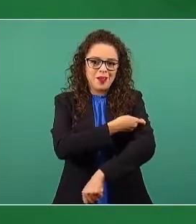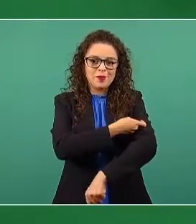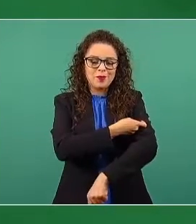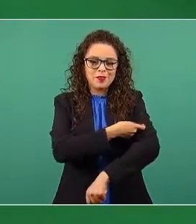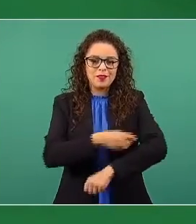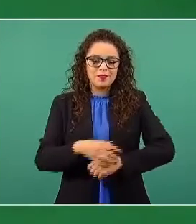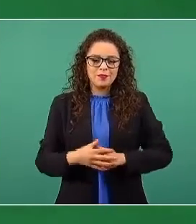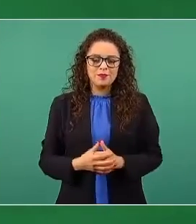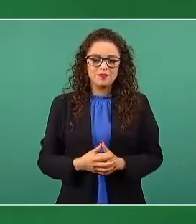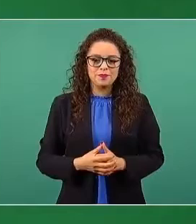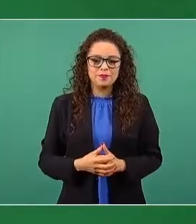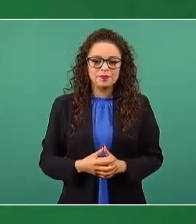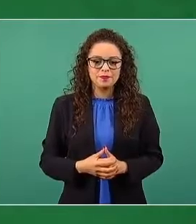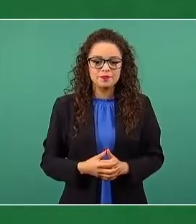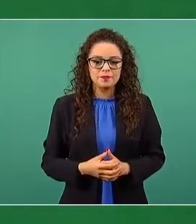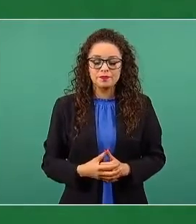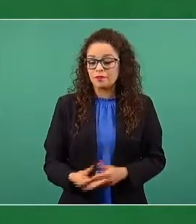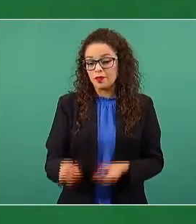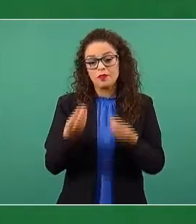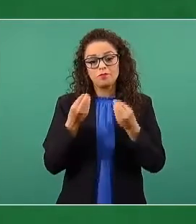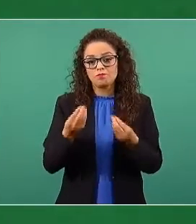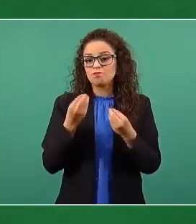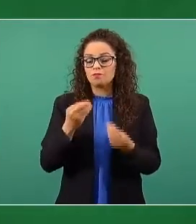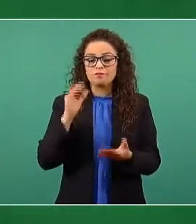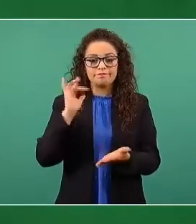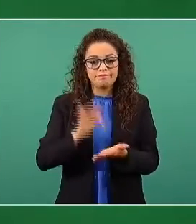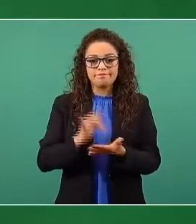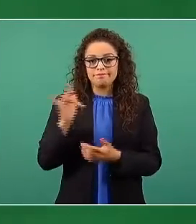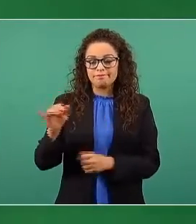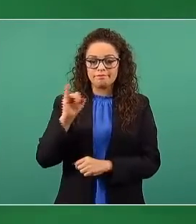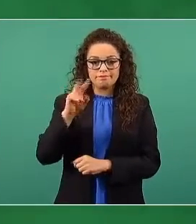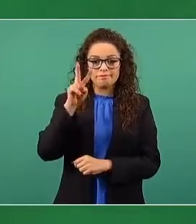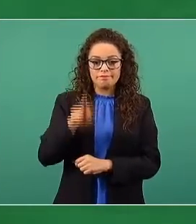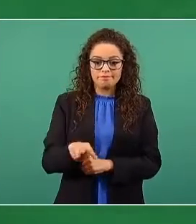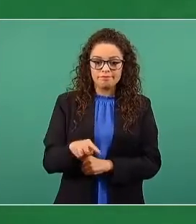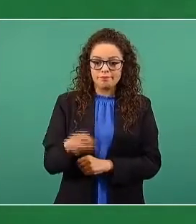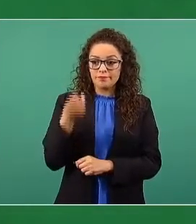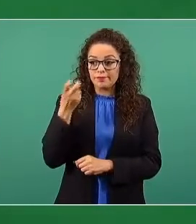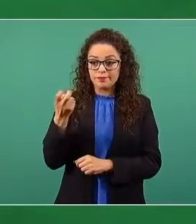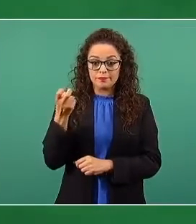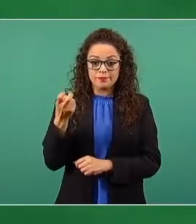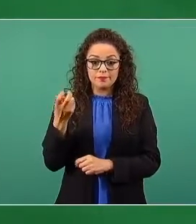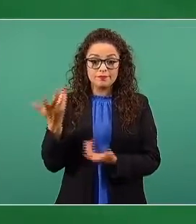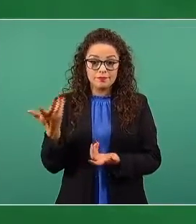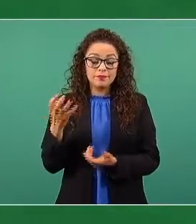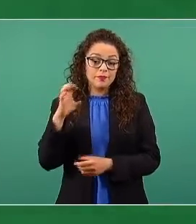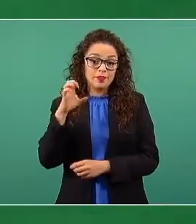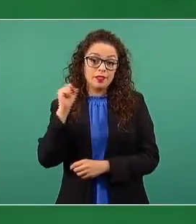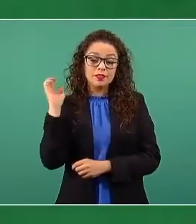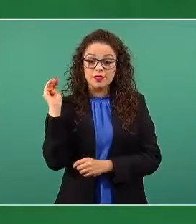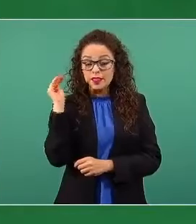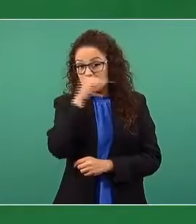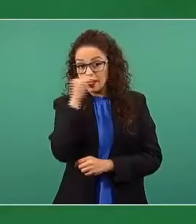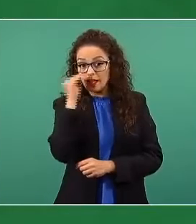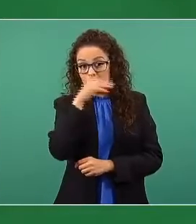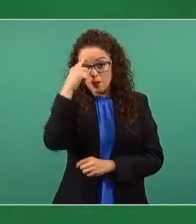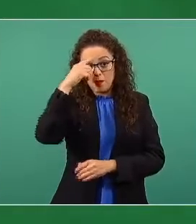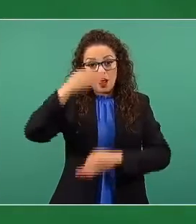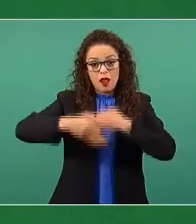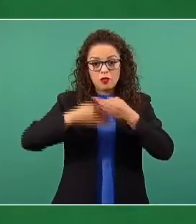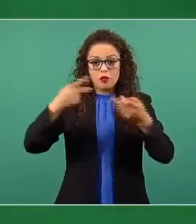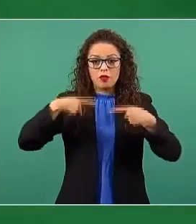que también pues se agradece de que esa vacuna pues fue gratuita para todos los